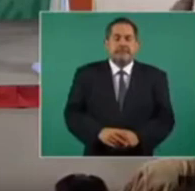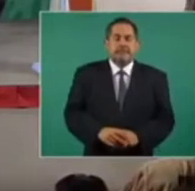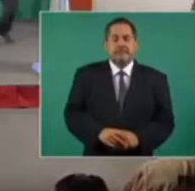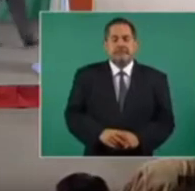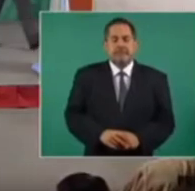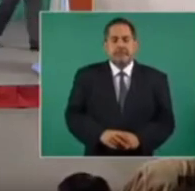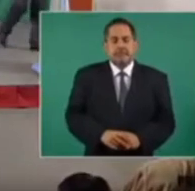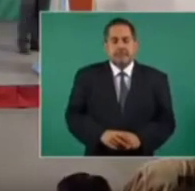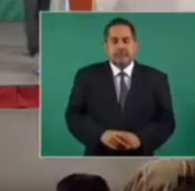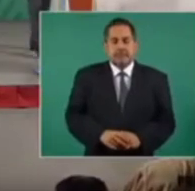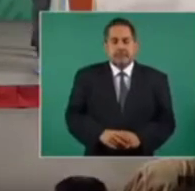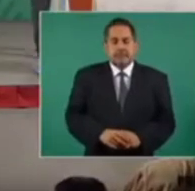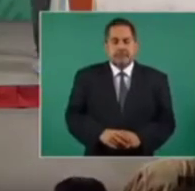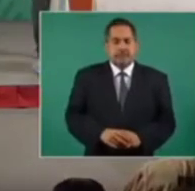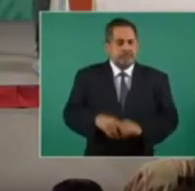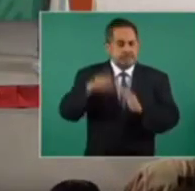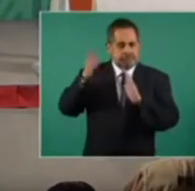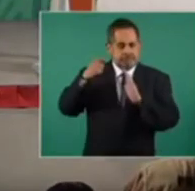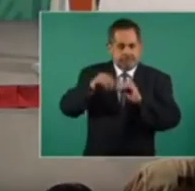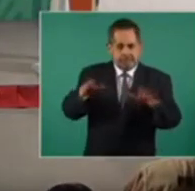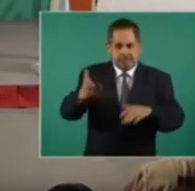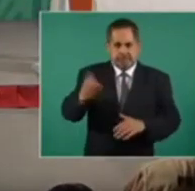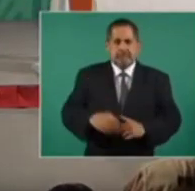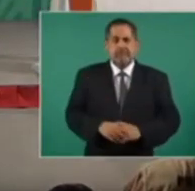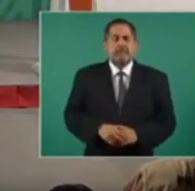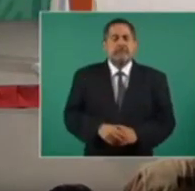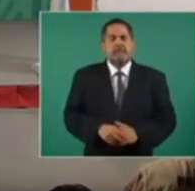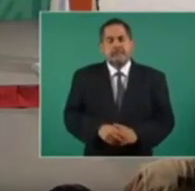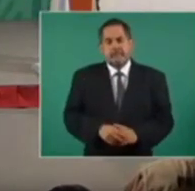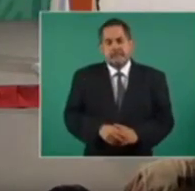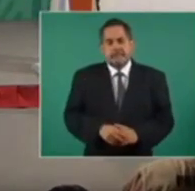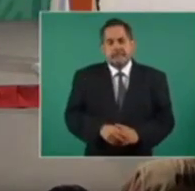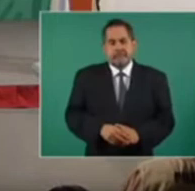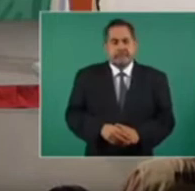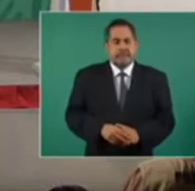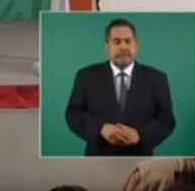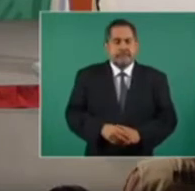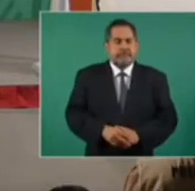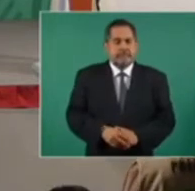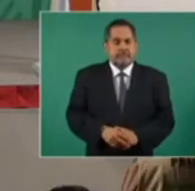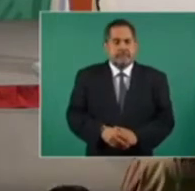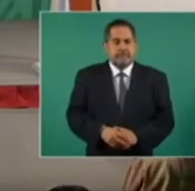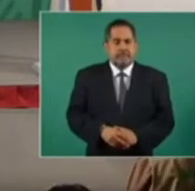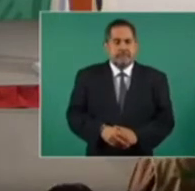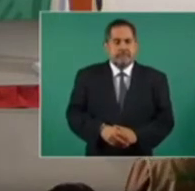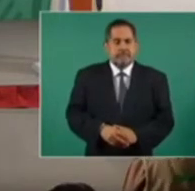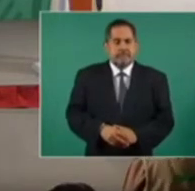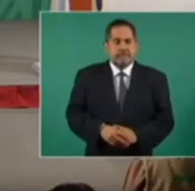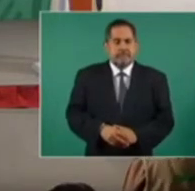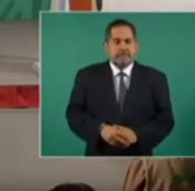Ahí está, amigos. Ahora sí, vamos con los videos de las grandes obras. La Secretaría de la Defensa